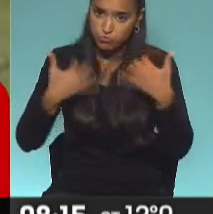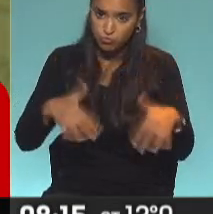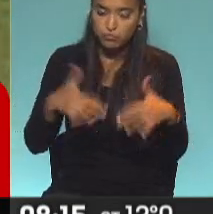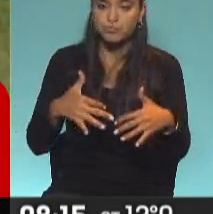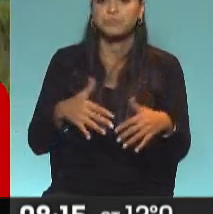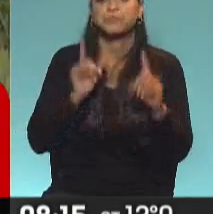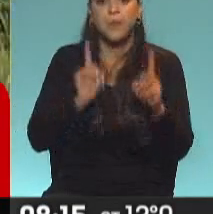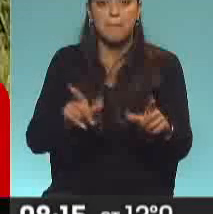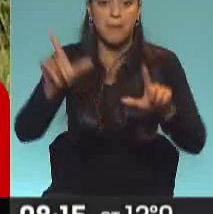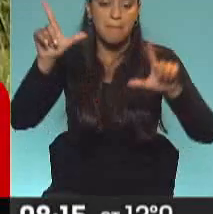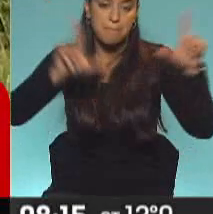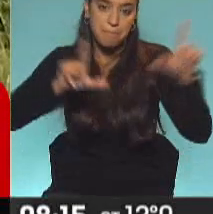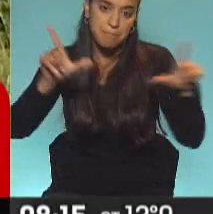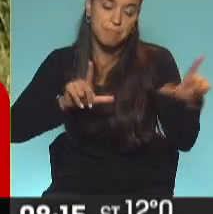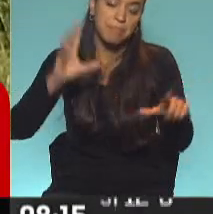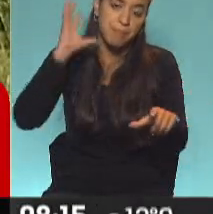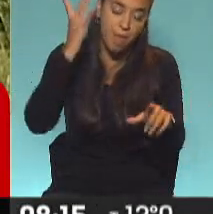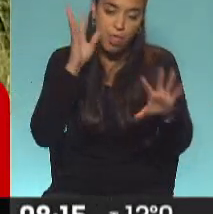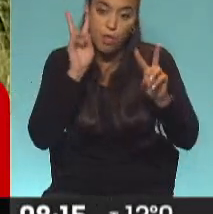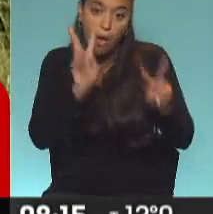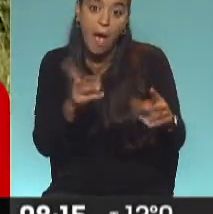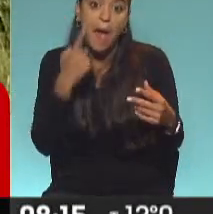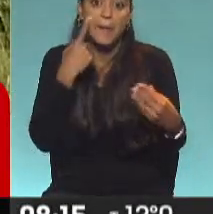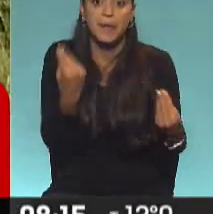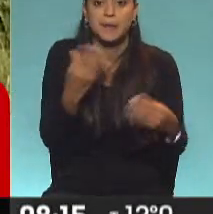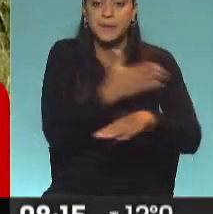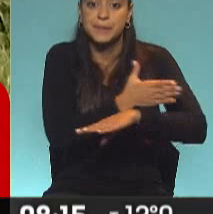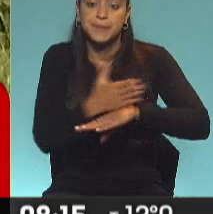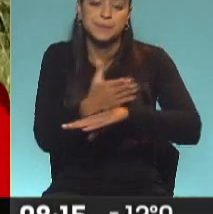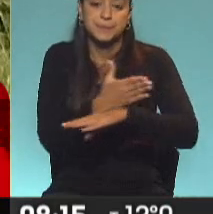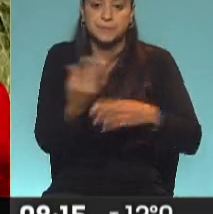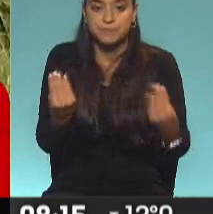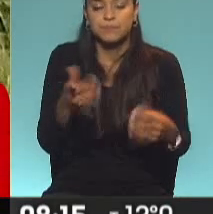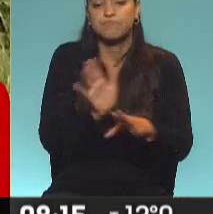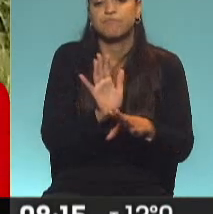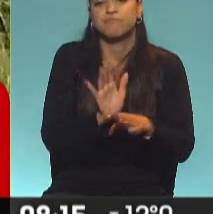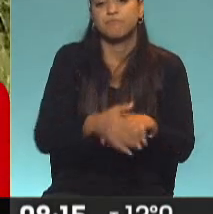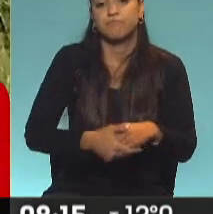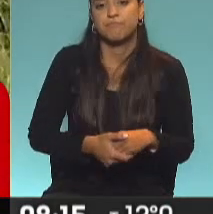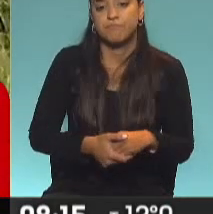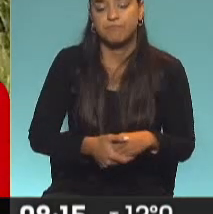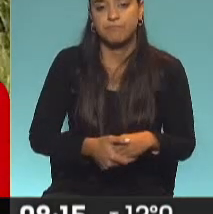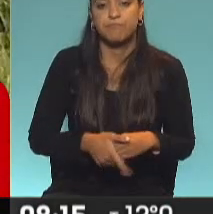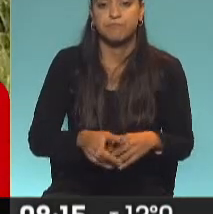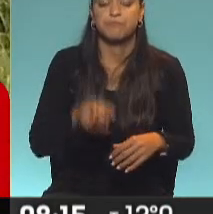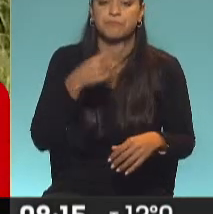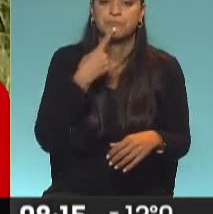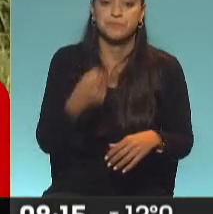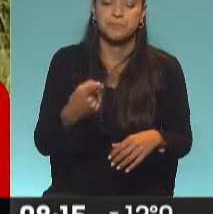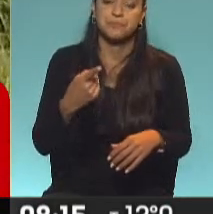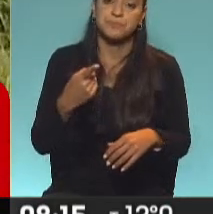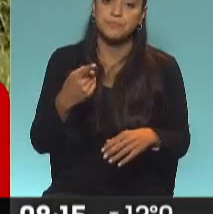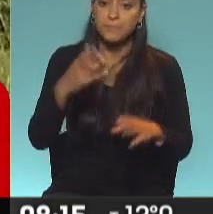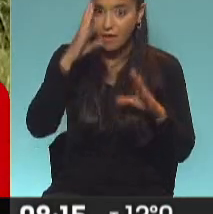los medios en todo este tiempo y también esta suerte de atención que le tuvo